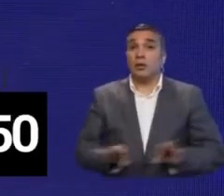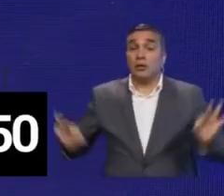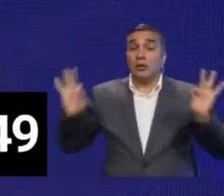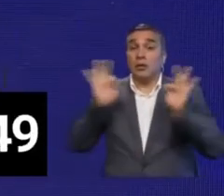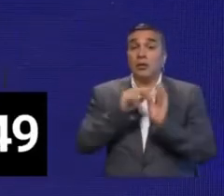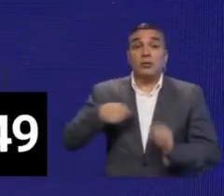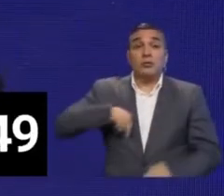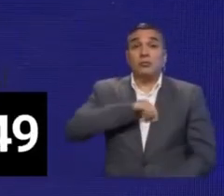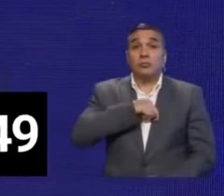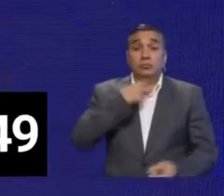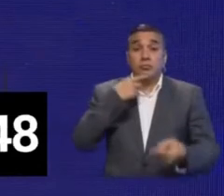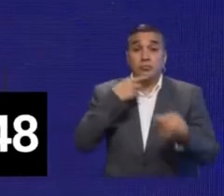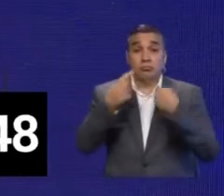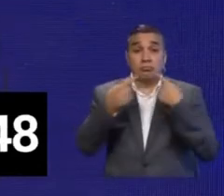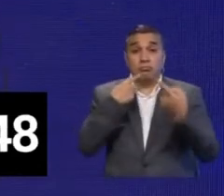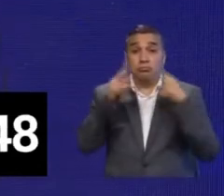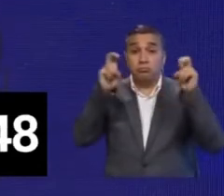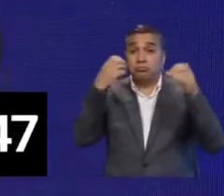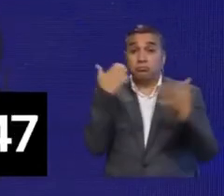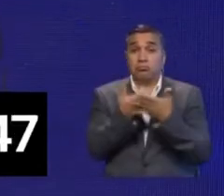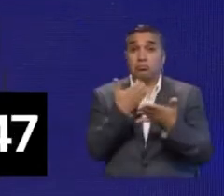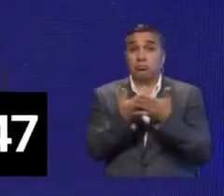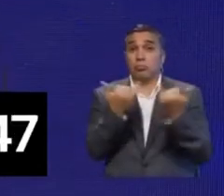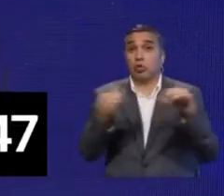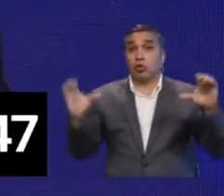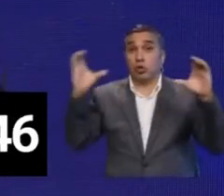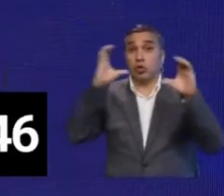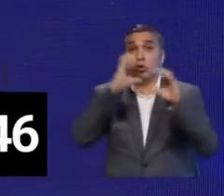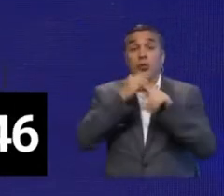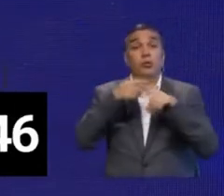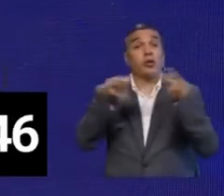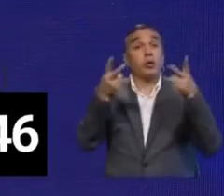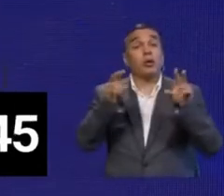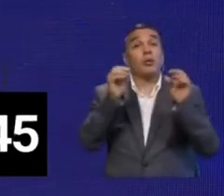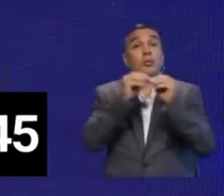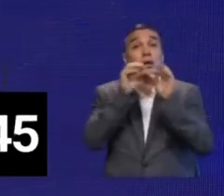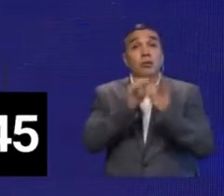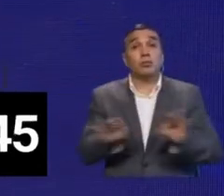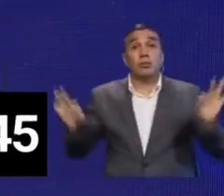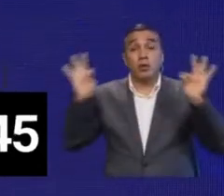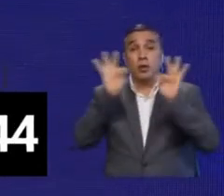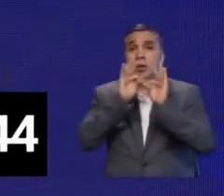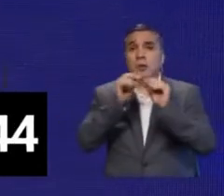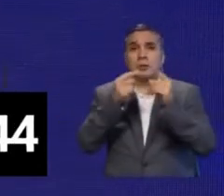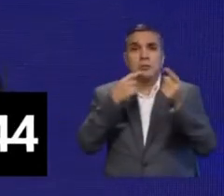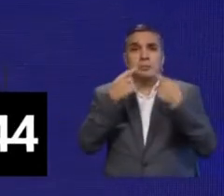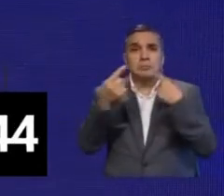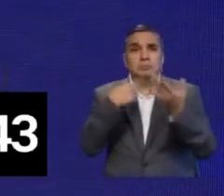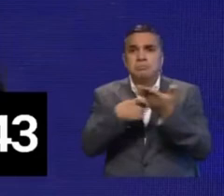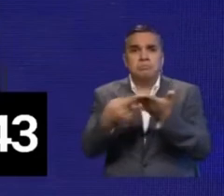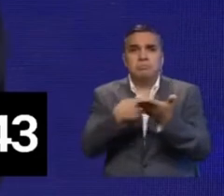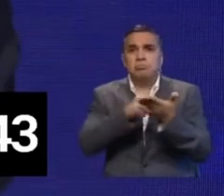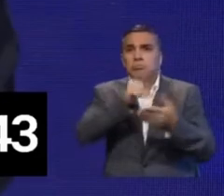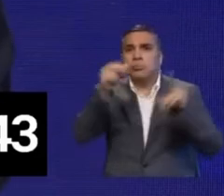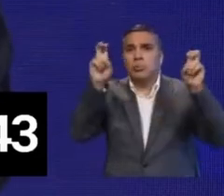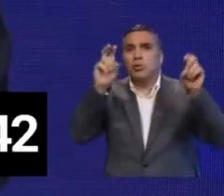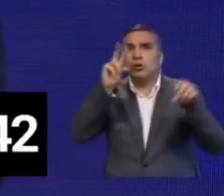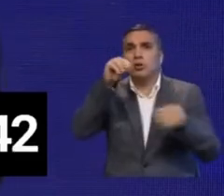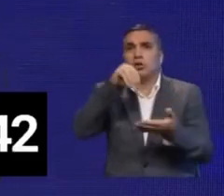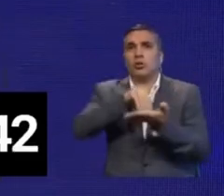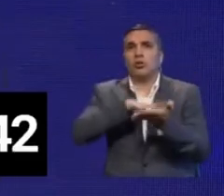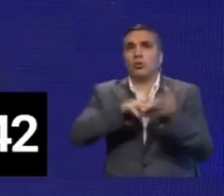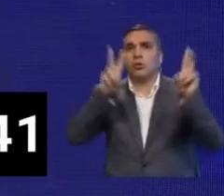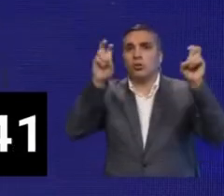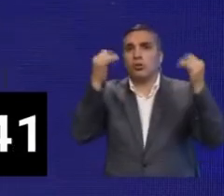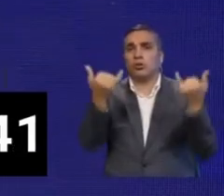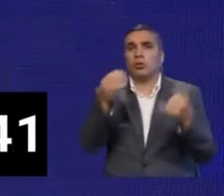podamos discutir los temas económicos esta noche, pero también era importante discutir otros temas que no han sido incluidos en el